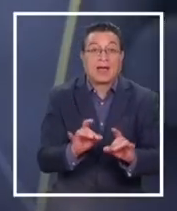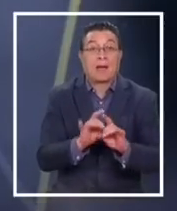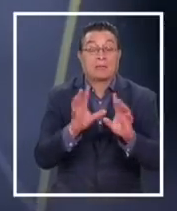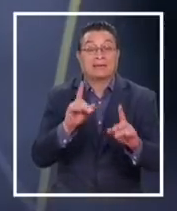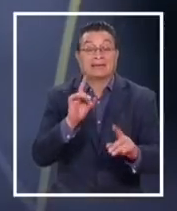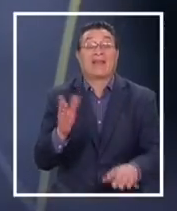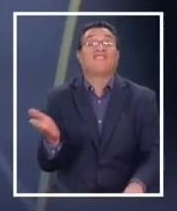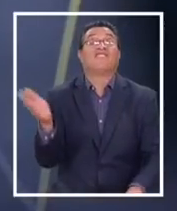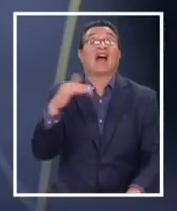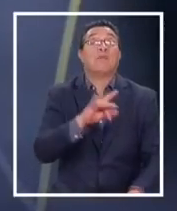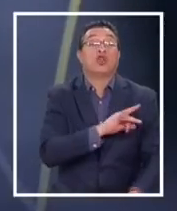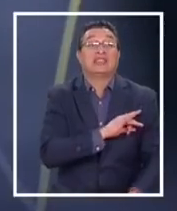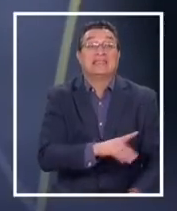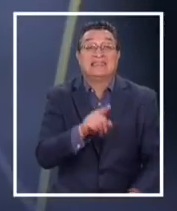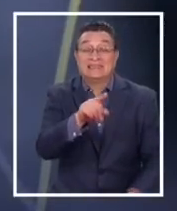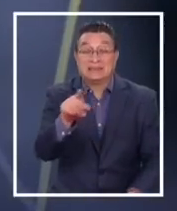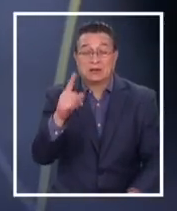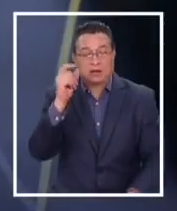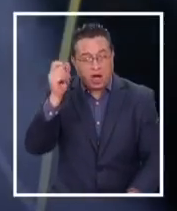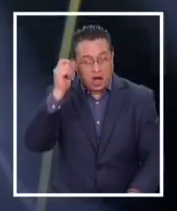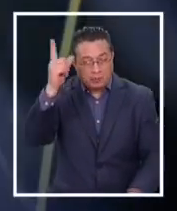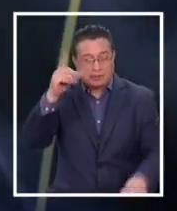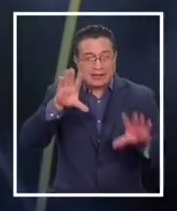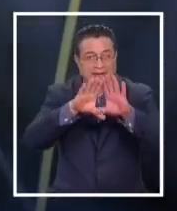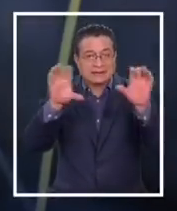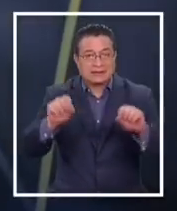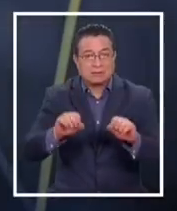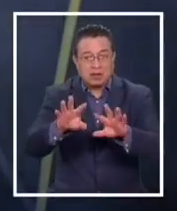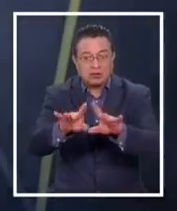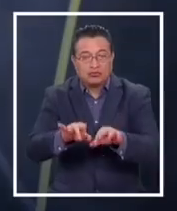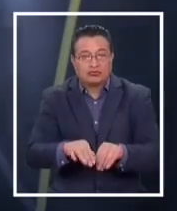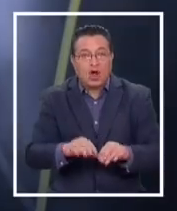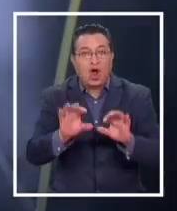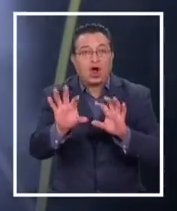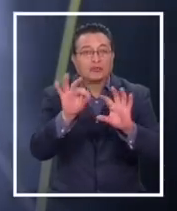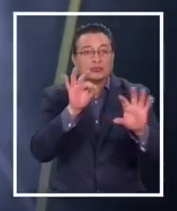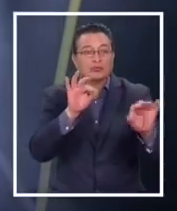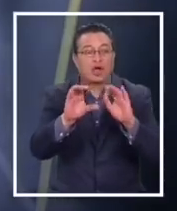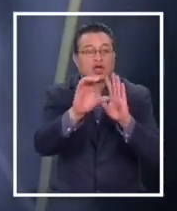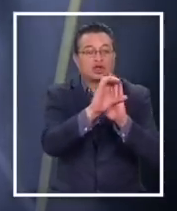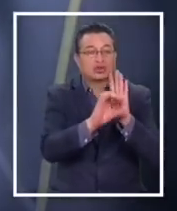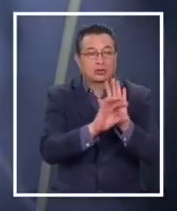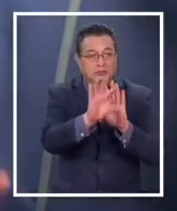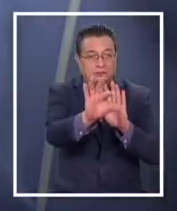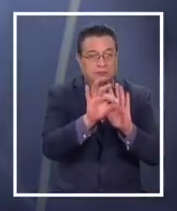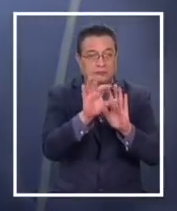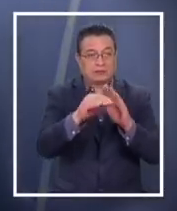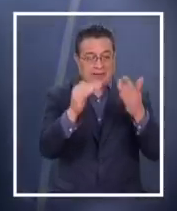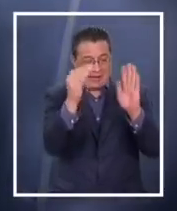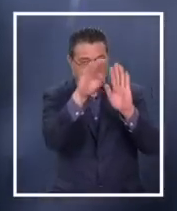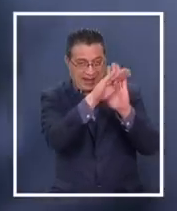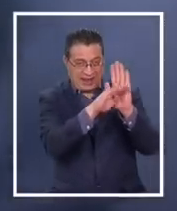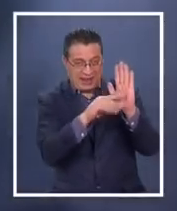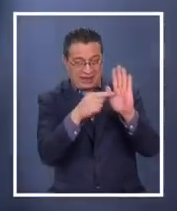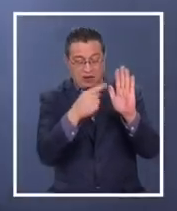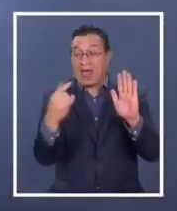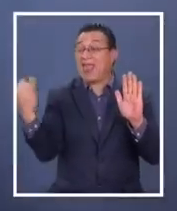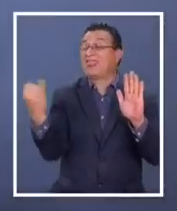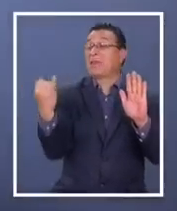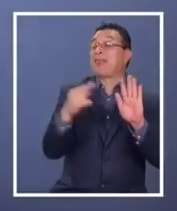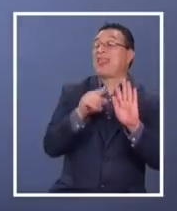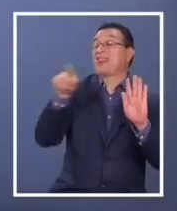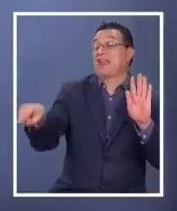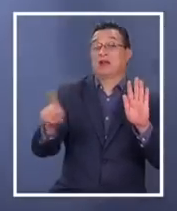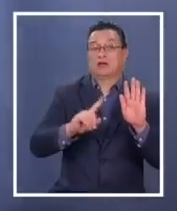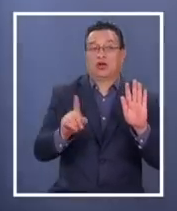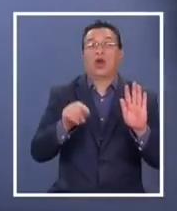por Chile, comprendieran cómo funciona el sistema que elige a los constituyentes, eligieran a las personas que están en la lista y no a los independientes,